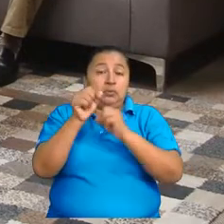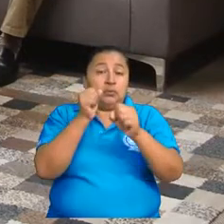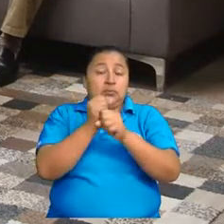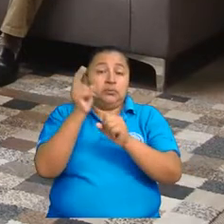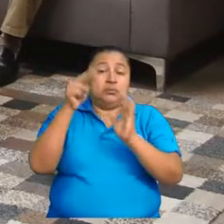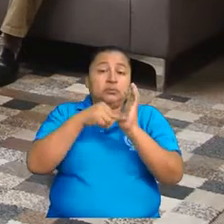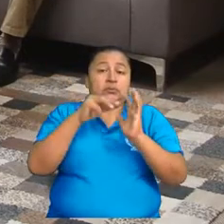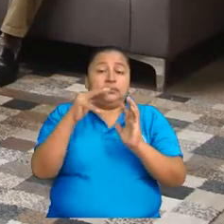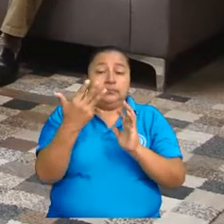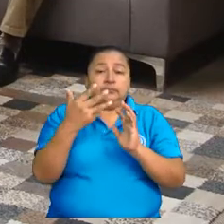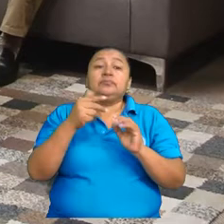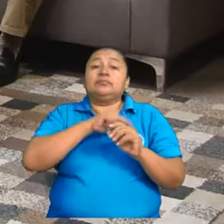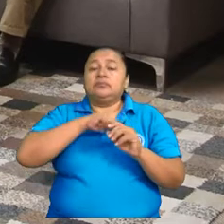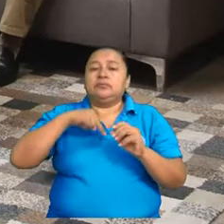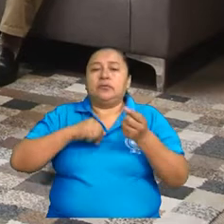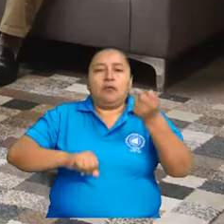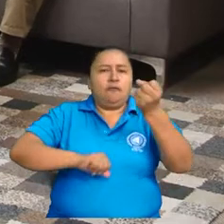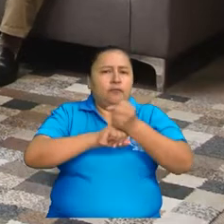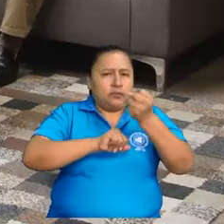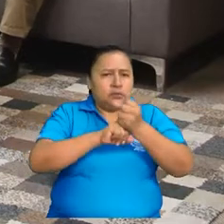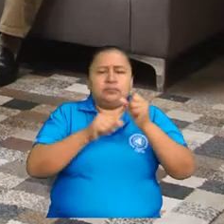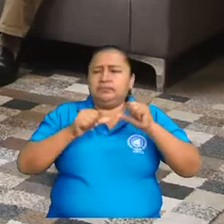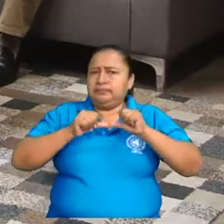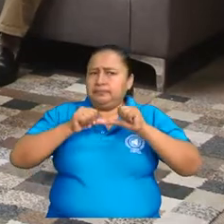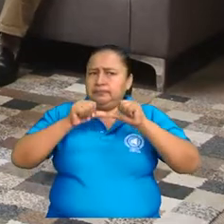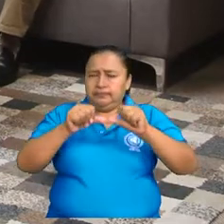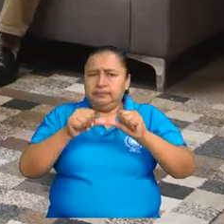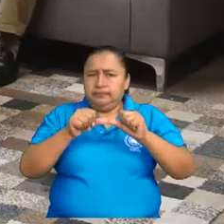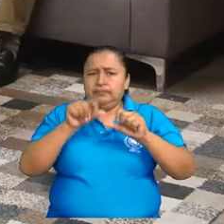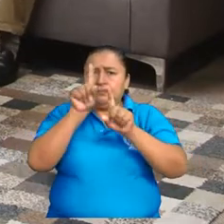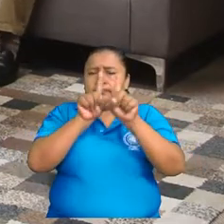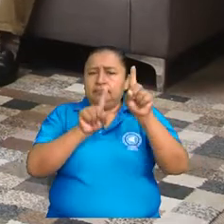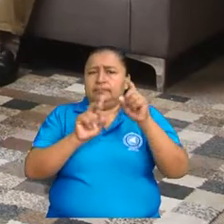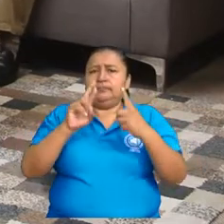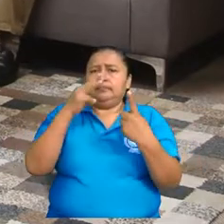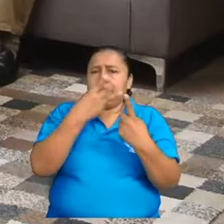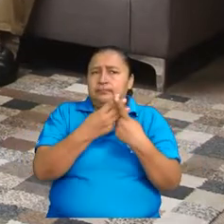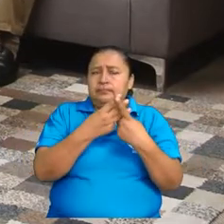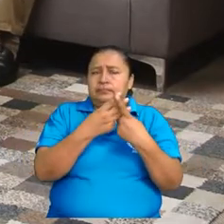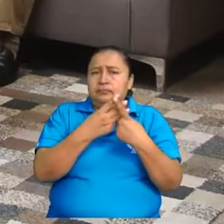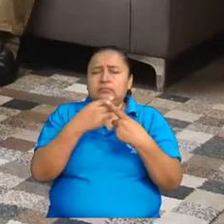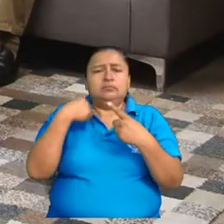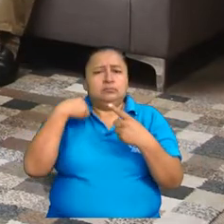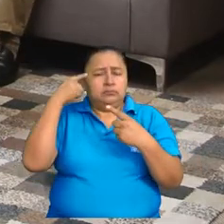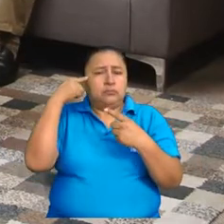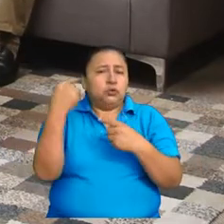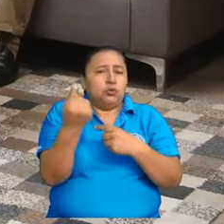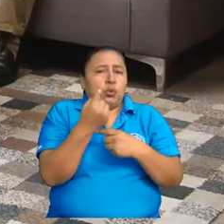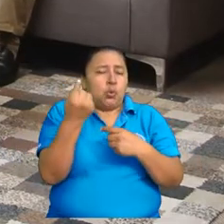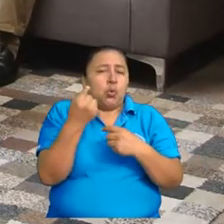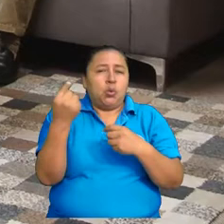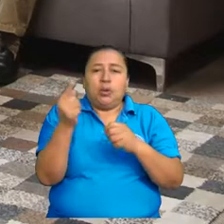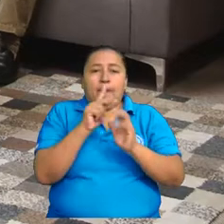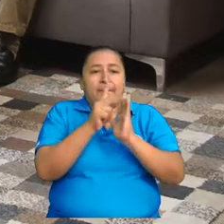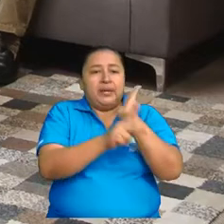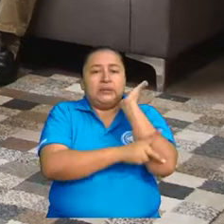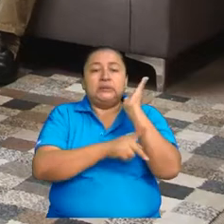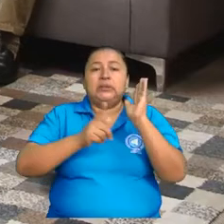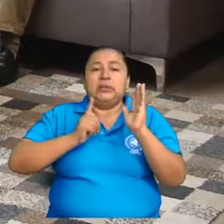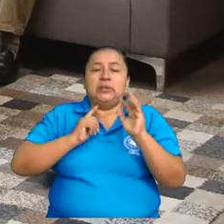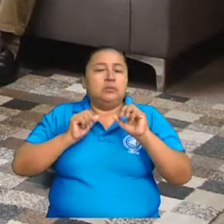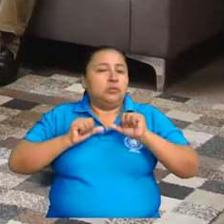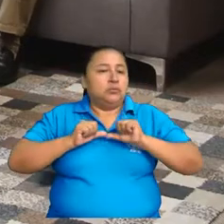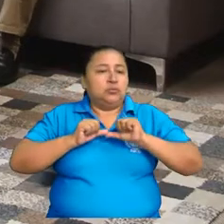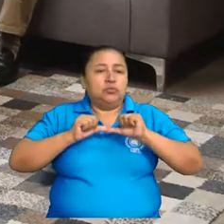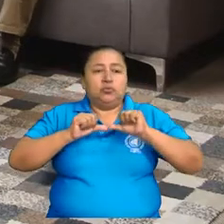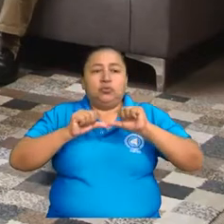que nosotros fortalecimos y hemos mantenido, creo que a nivel de la región, pues creo que fuimos los únicos países que hemos mantenido de manera